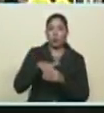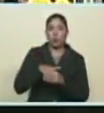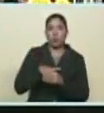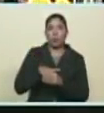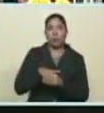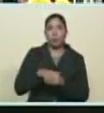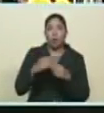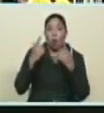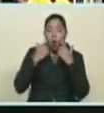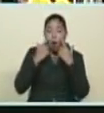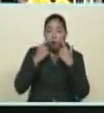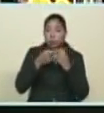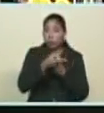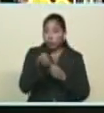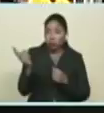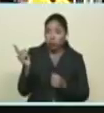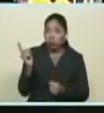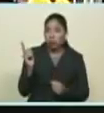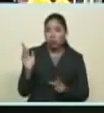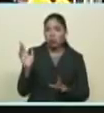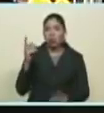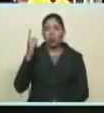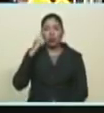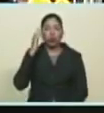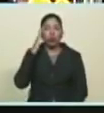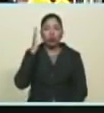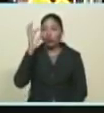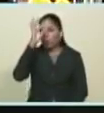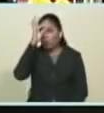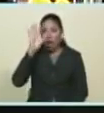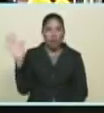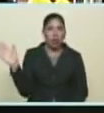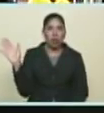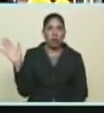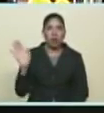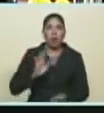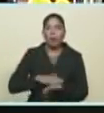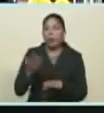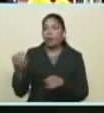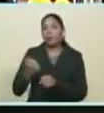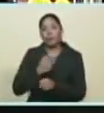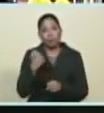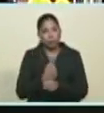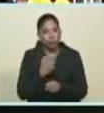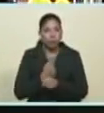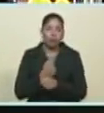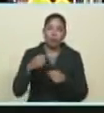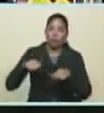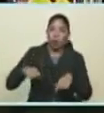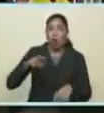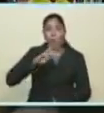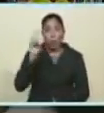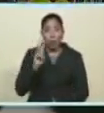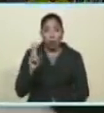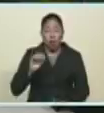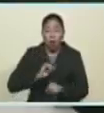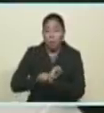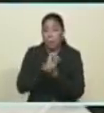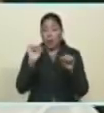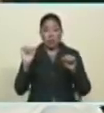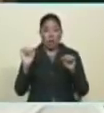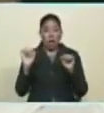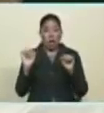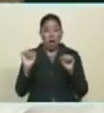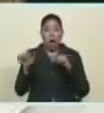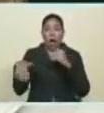Hemos visto hoy, seguramente ustedes no están totalmente informados, porque están trabajando como toda Venezuela. Venezuela trabaja desde temprano hasta